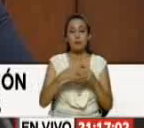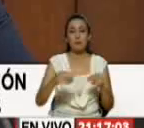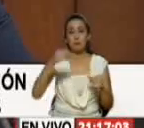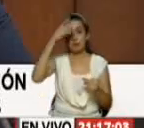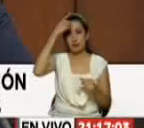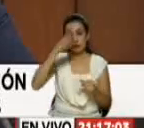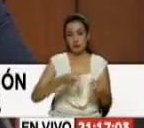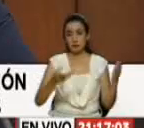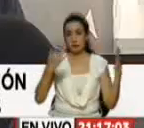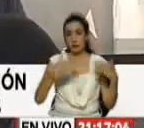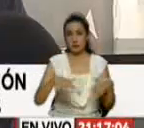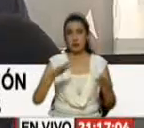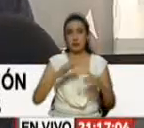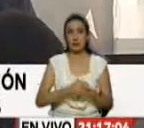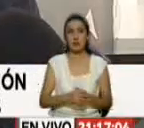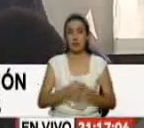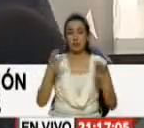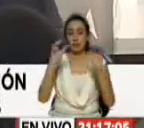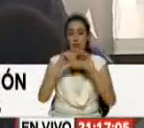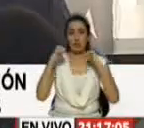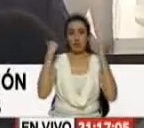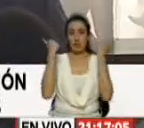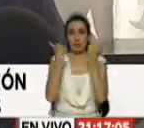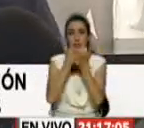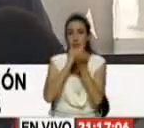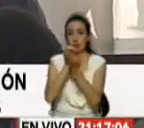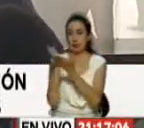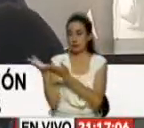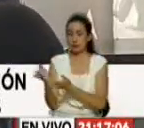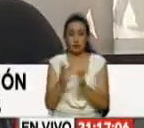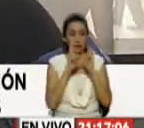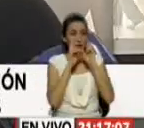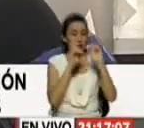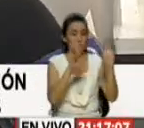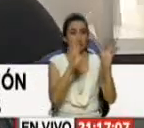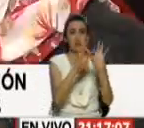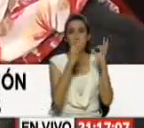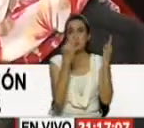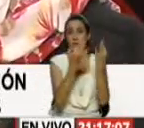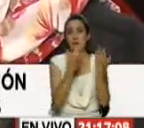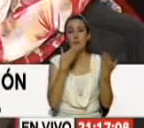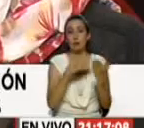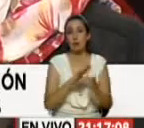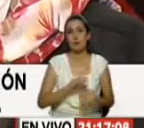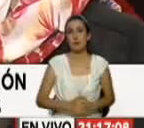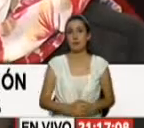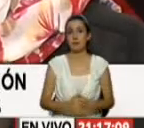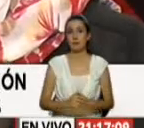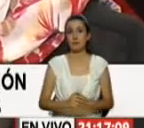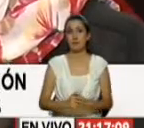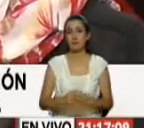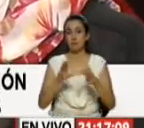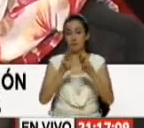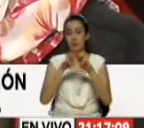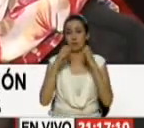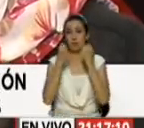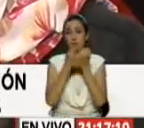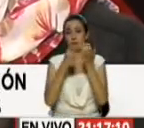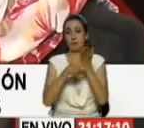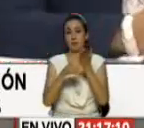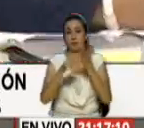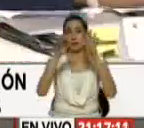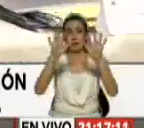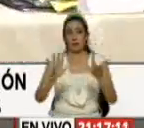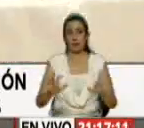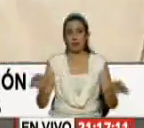este tipo de violencia. Esta Asamblea Nacional debería dar un reconocimiento a los familiares de las víctimas. En la cita estuvo la ministra de Inclusión Económica y